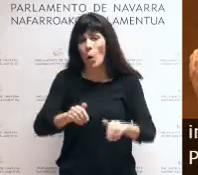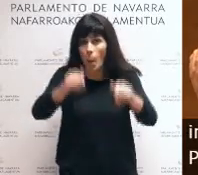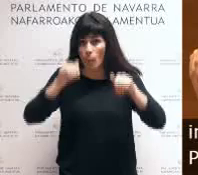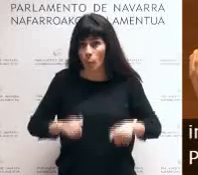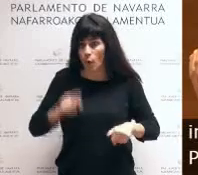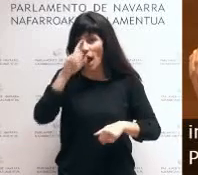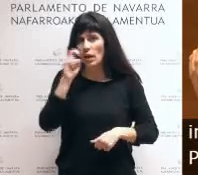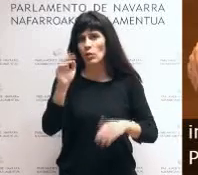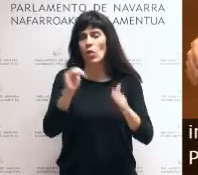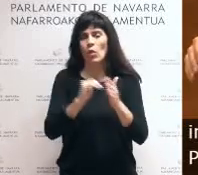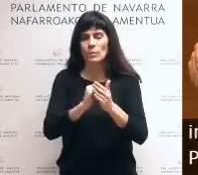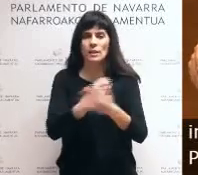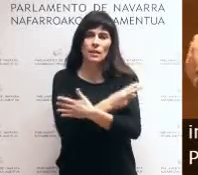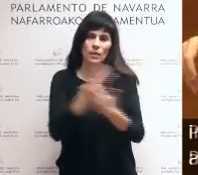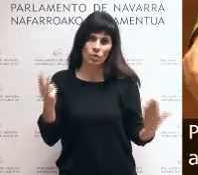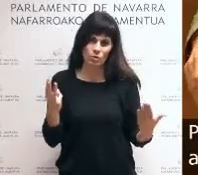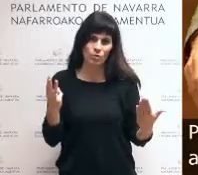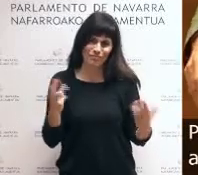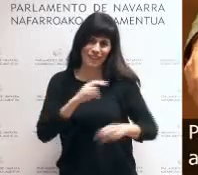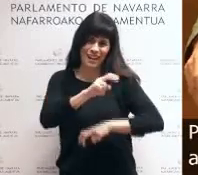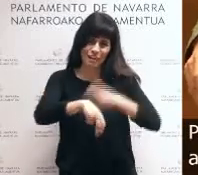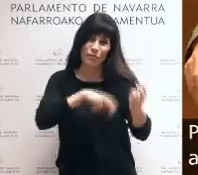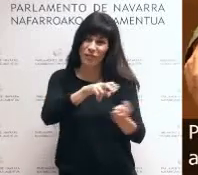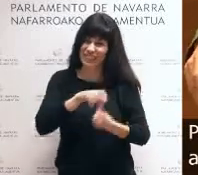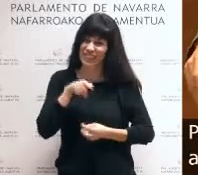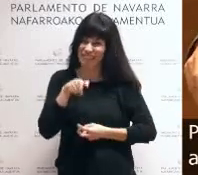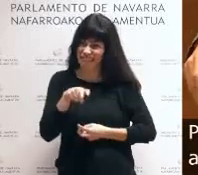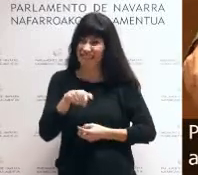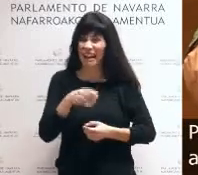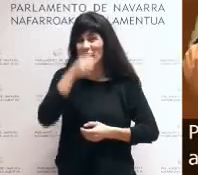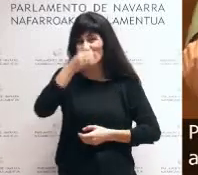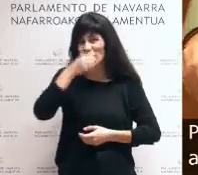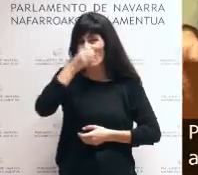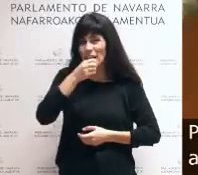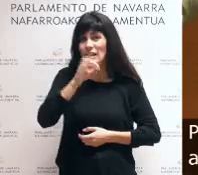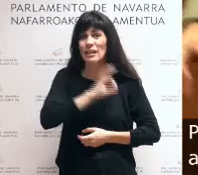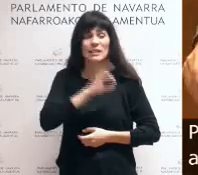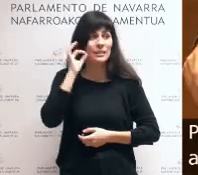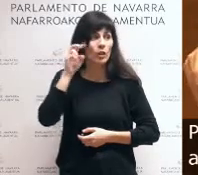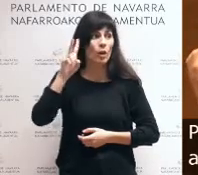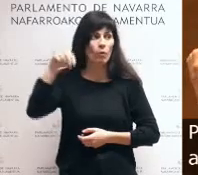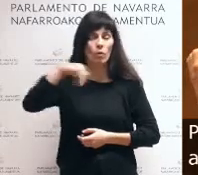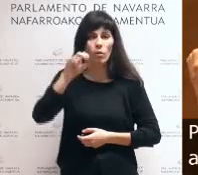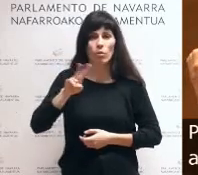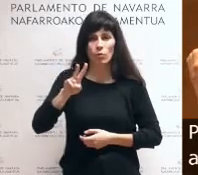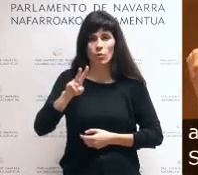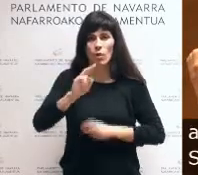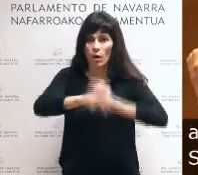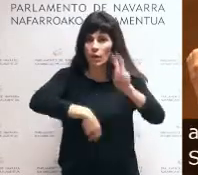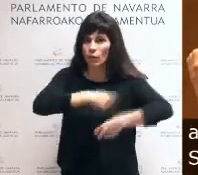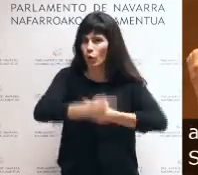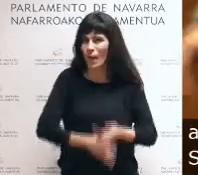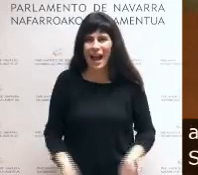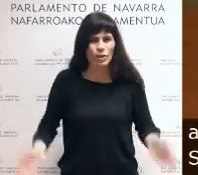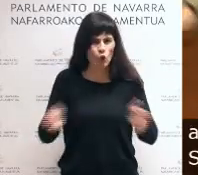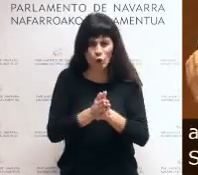reforma fiscal, la de los de 2015, contra la cual el Partido Socialista, la señora Unzu, llegó a presentar una enmienda a la